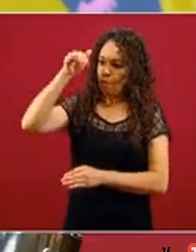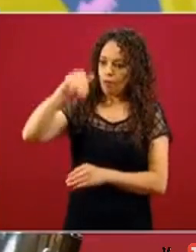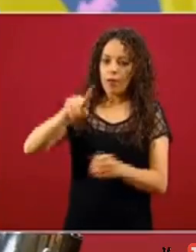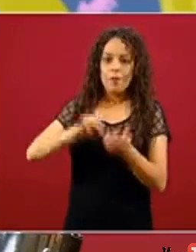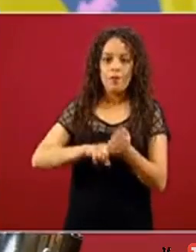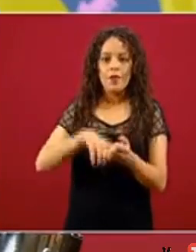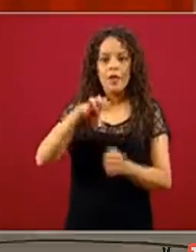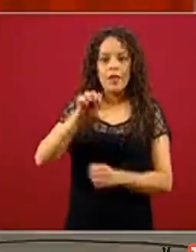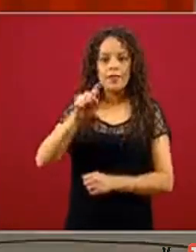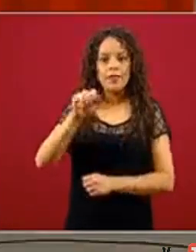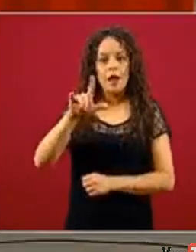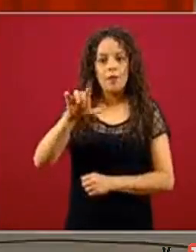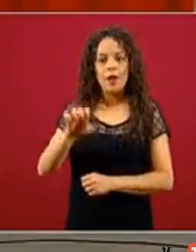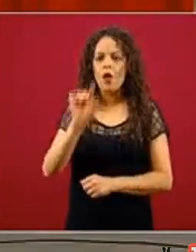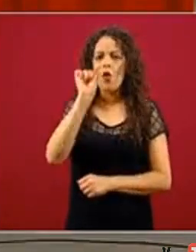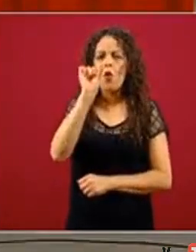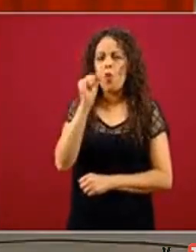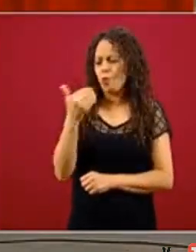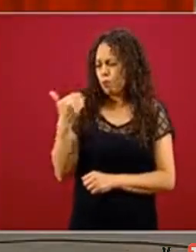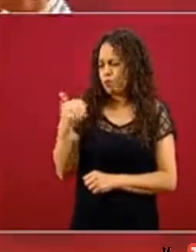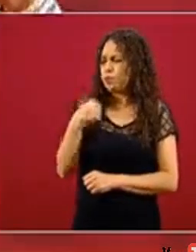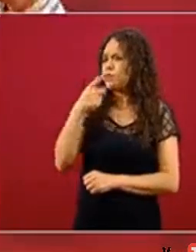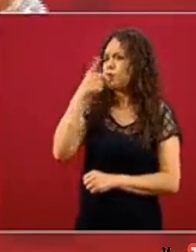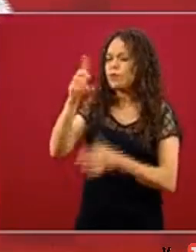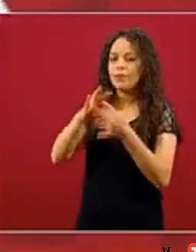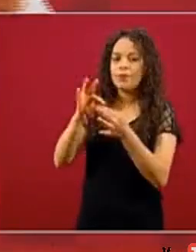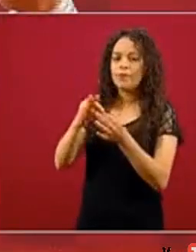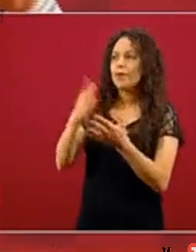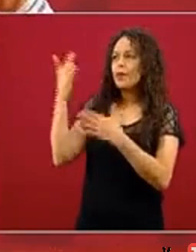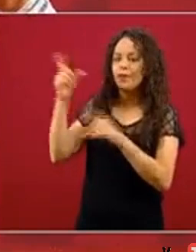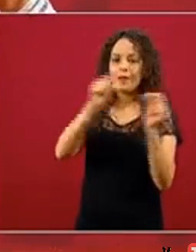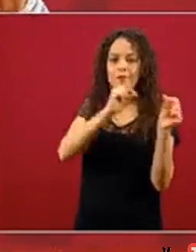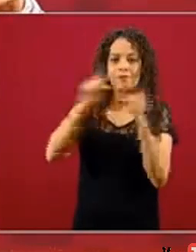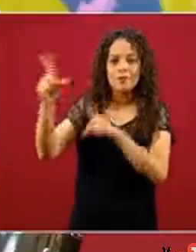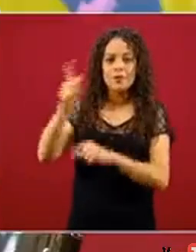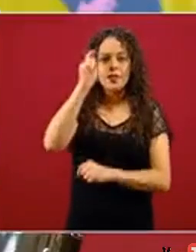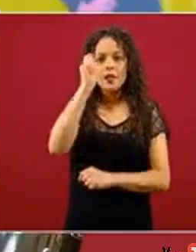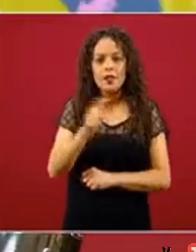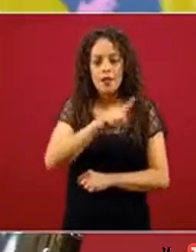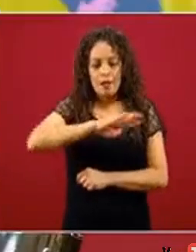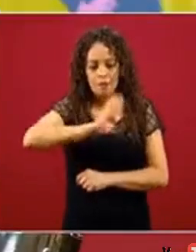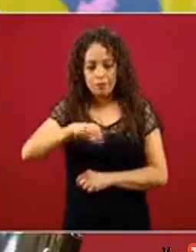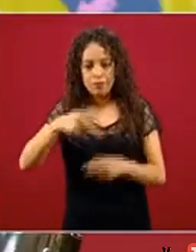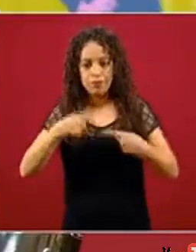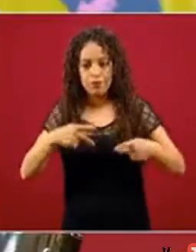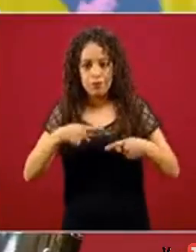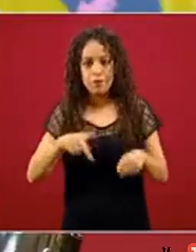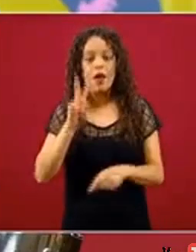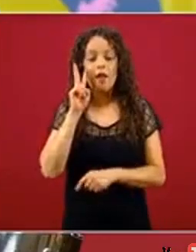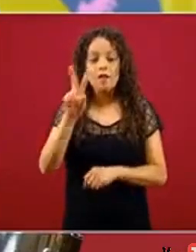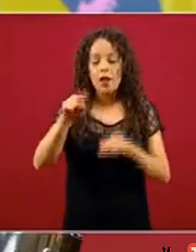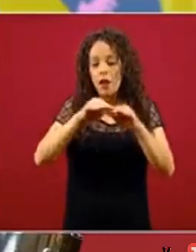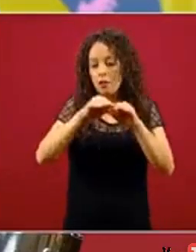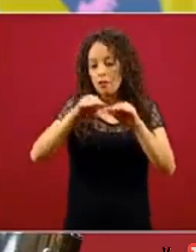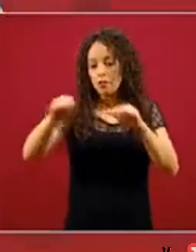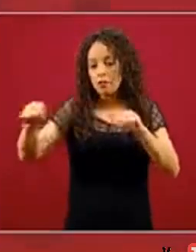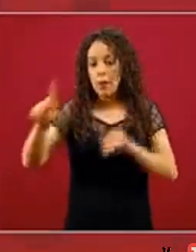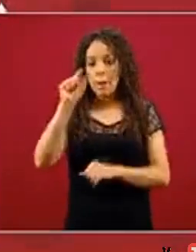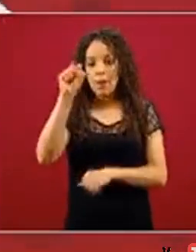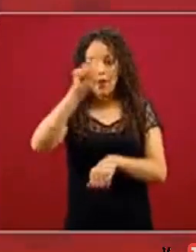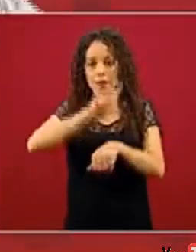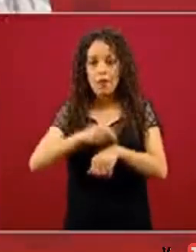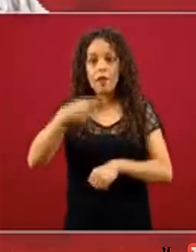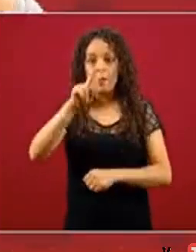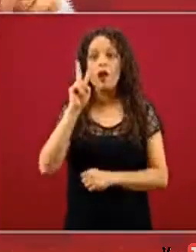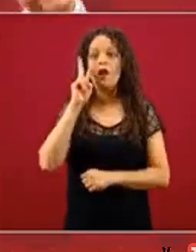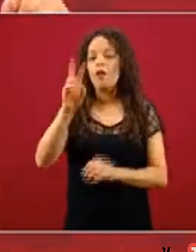las defunciones. Ahí hablamos de una estabilidad por más de 20 días, pero como se ve claramente ahí, sube, baja,